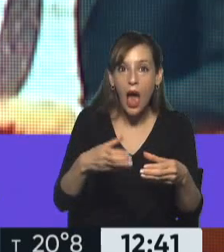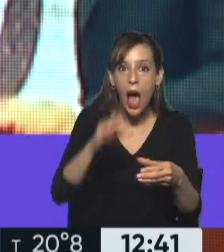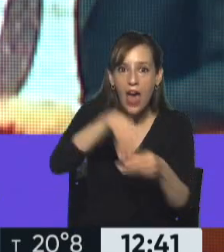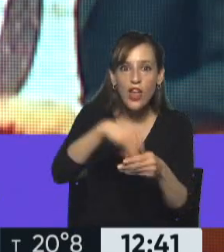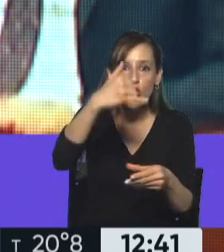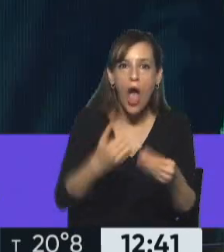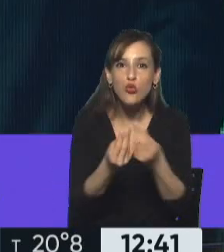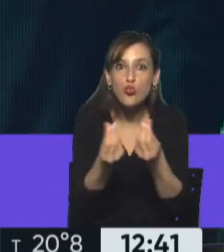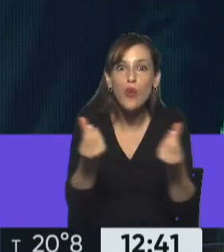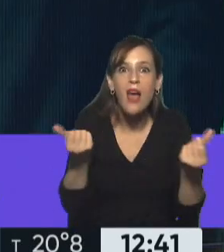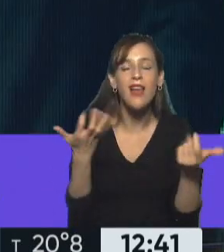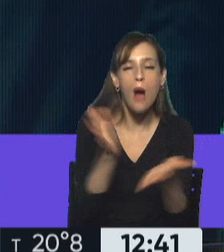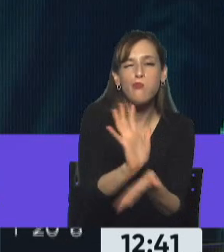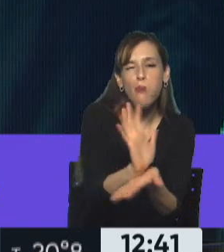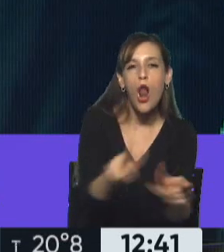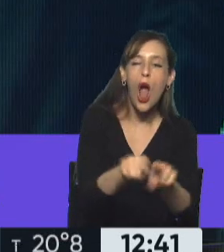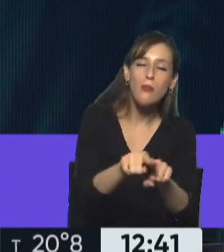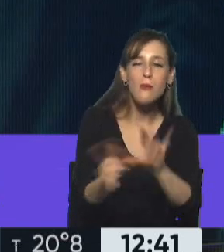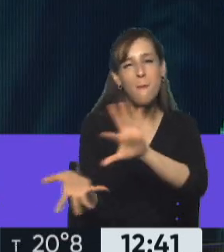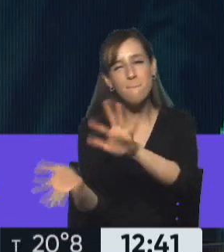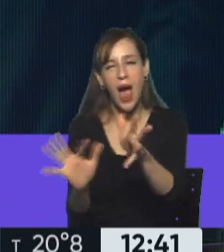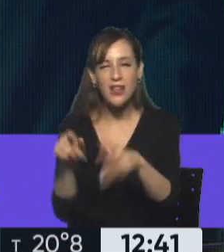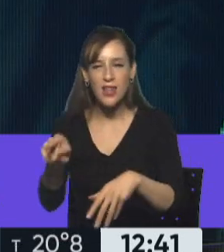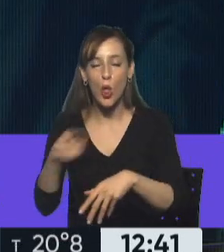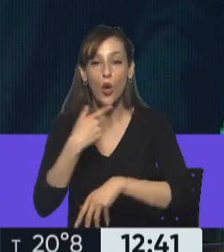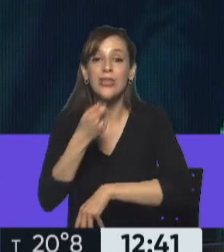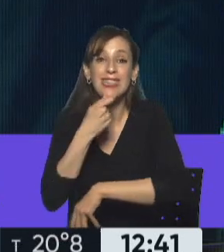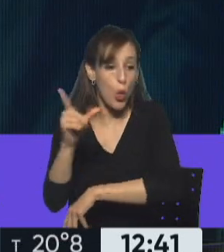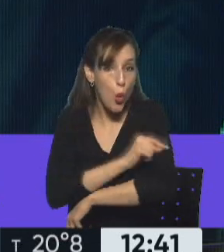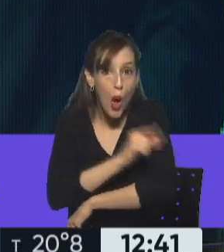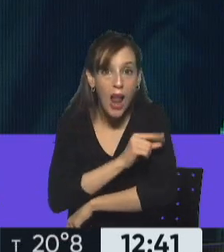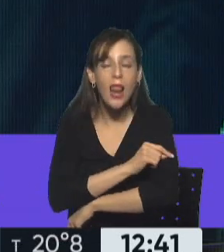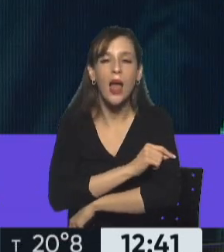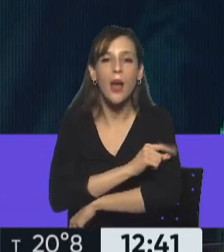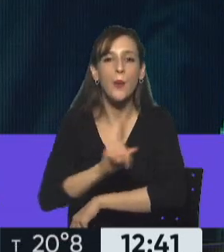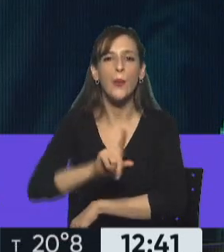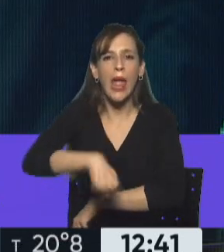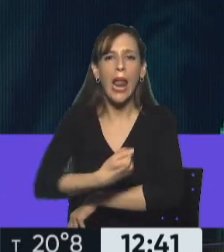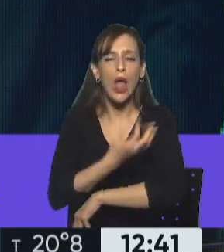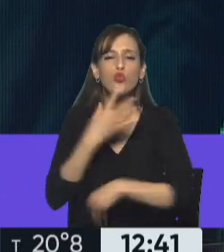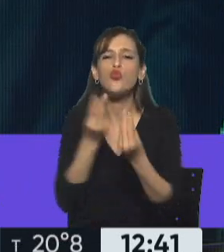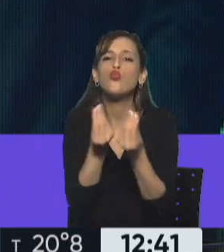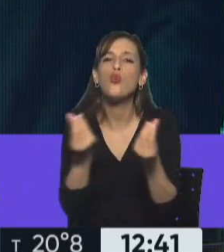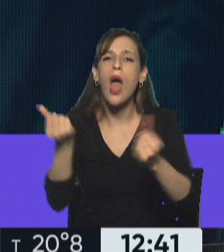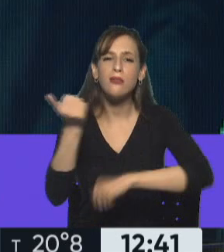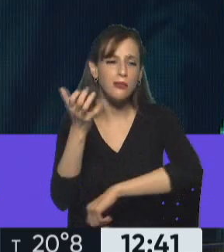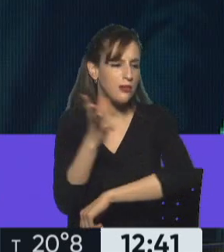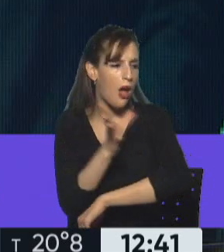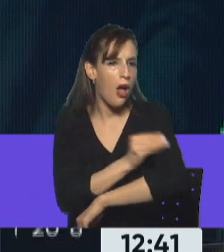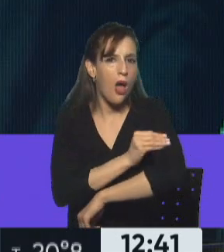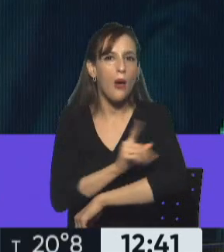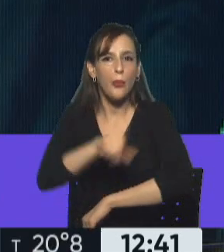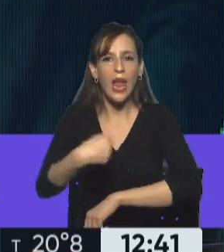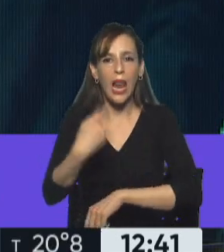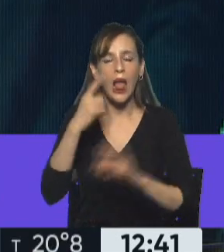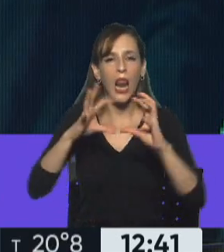claro libera esa sustancia en las zonas donde hay dolor los sensores se retraen y de esa manera se genera